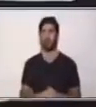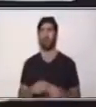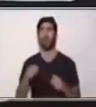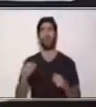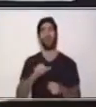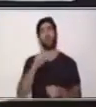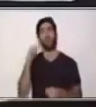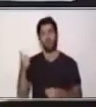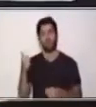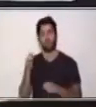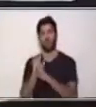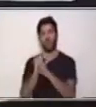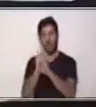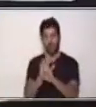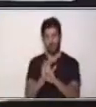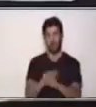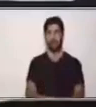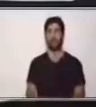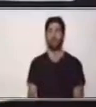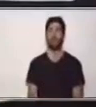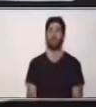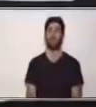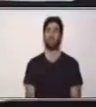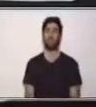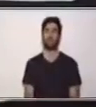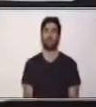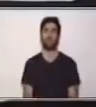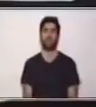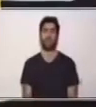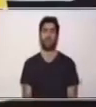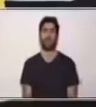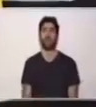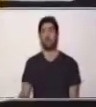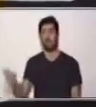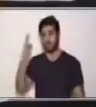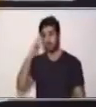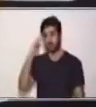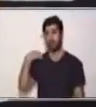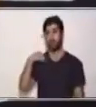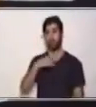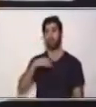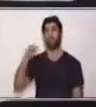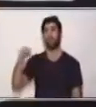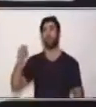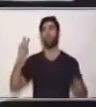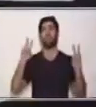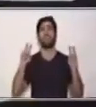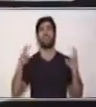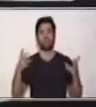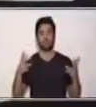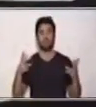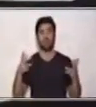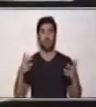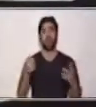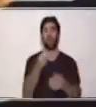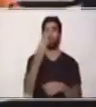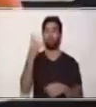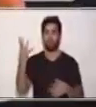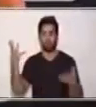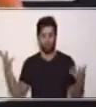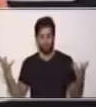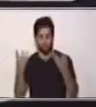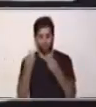así rapidito. Recuerde que estamos hablando de las operaciones combinadas, es decir,